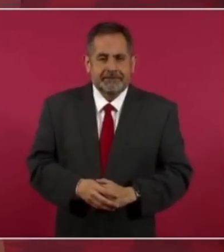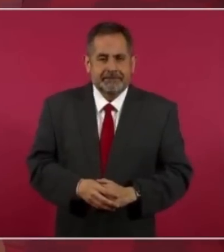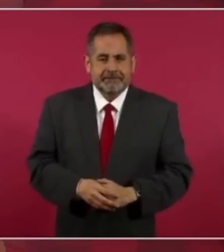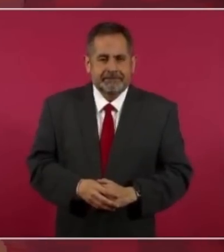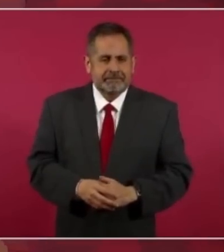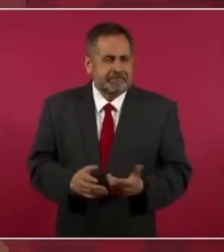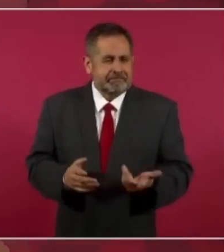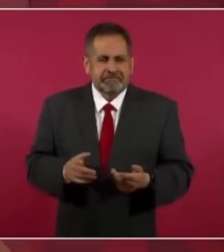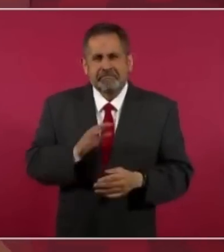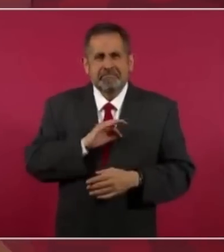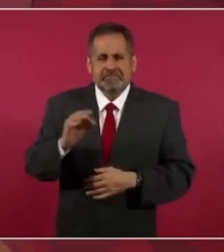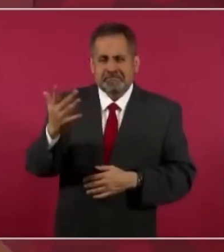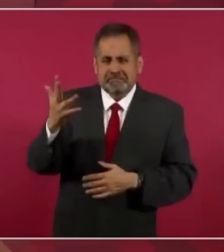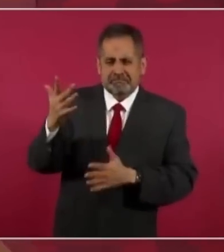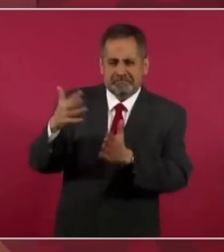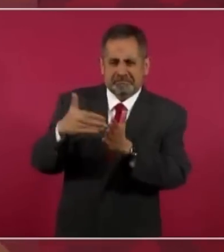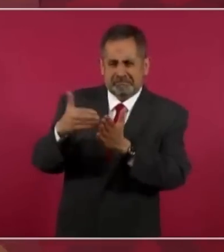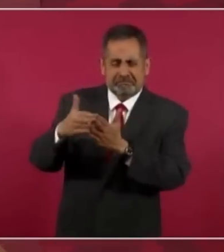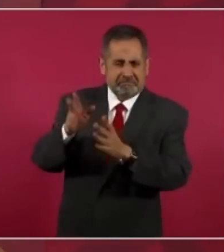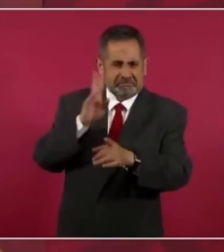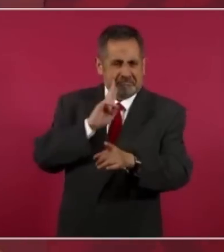como 50 millones.